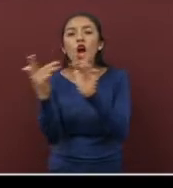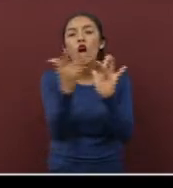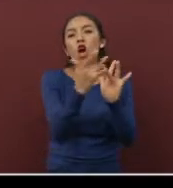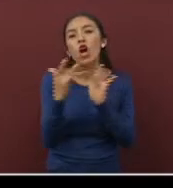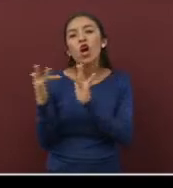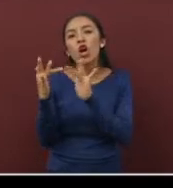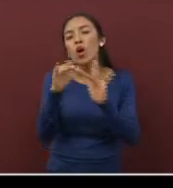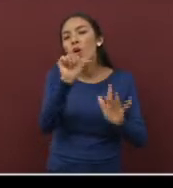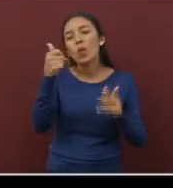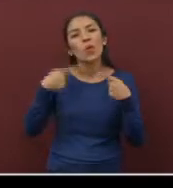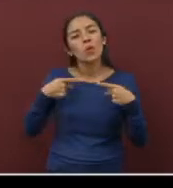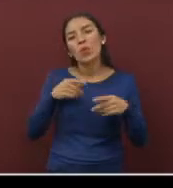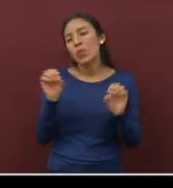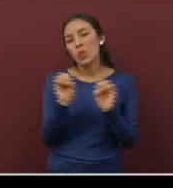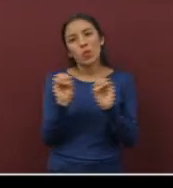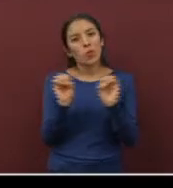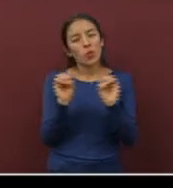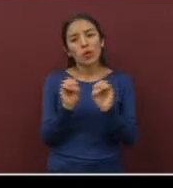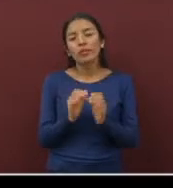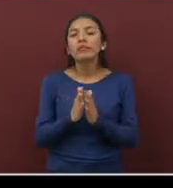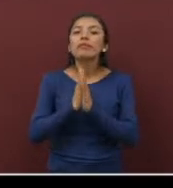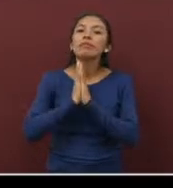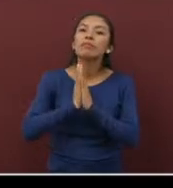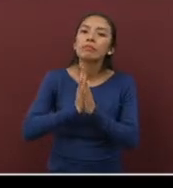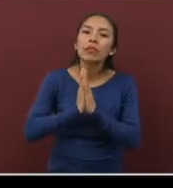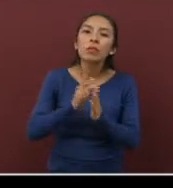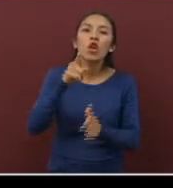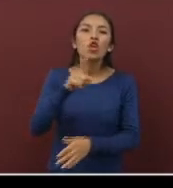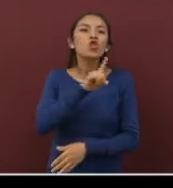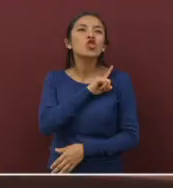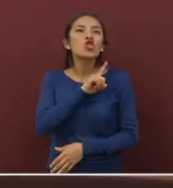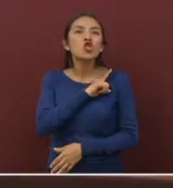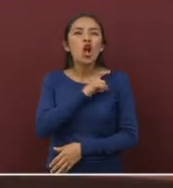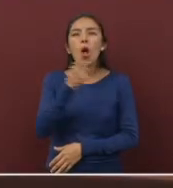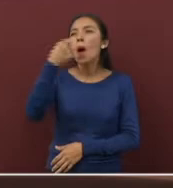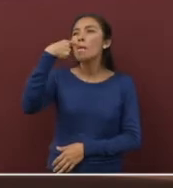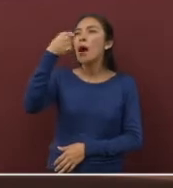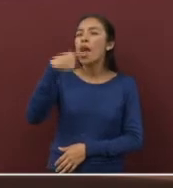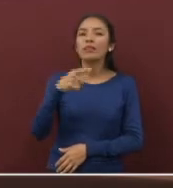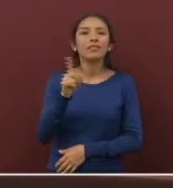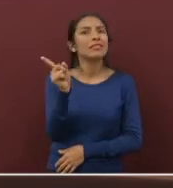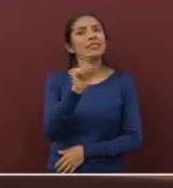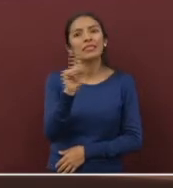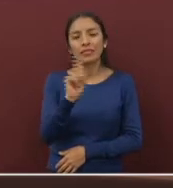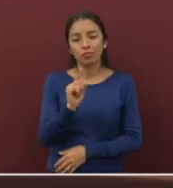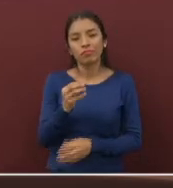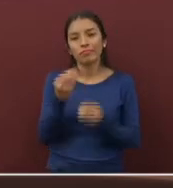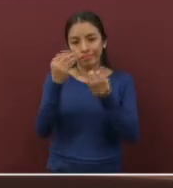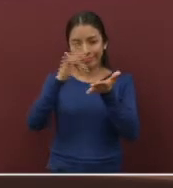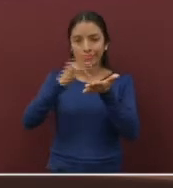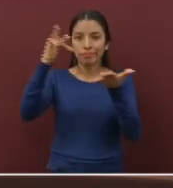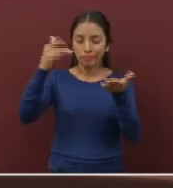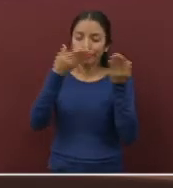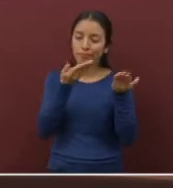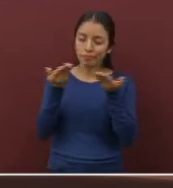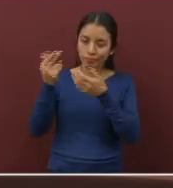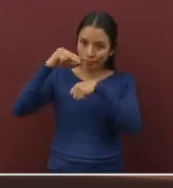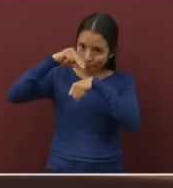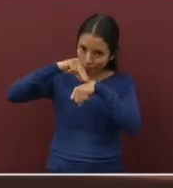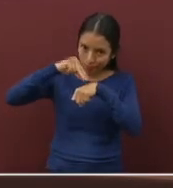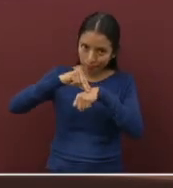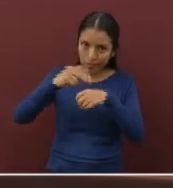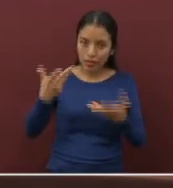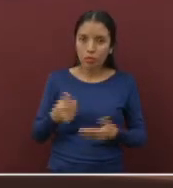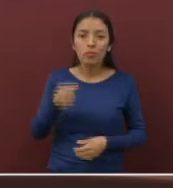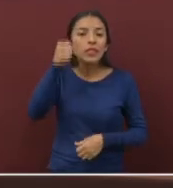personas y por favor no se automedique muchas gracias paso la voz al doctor roberto ramo salón